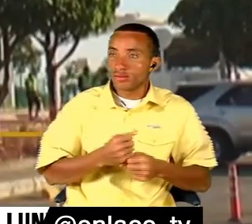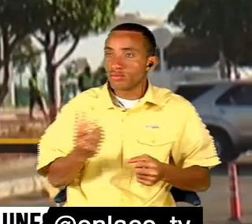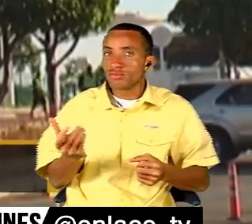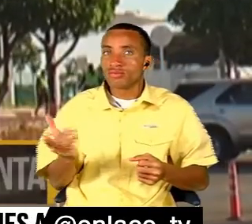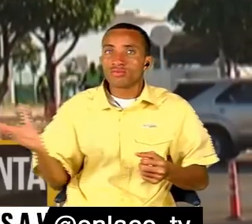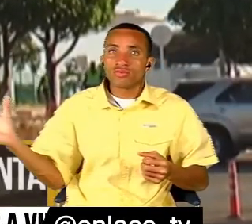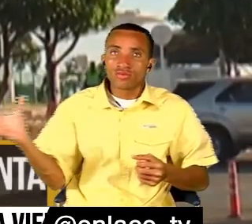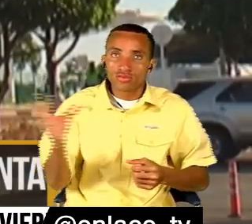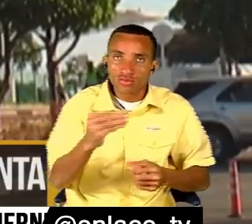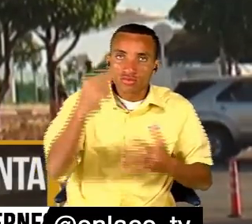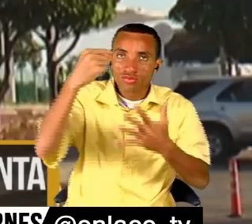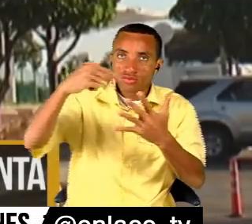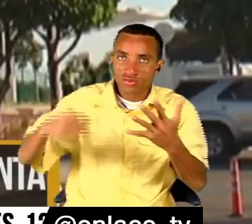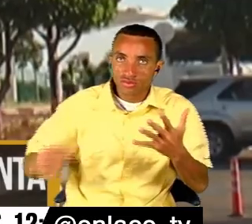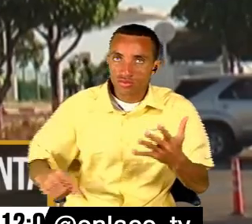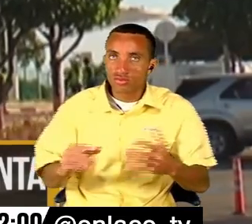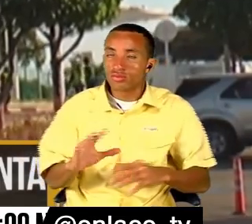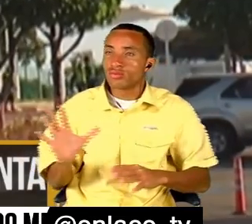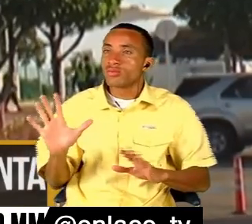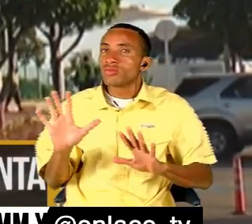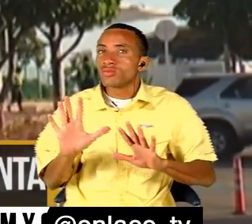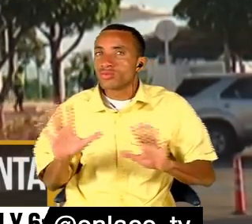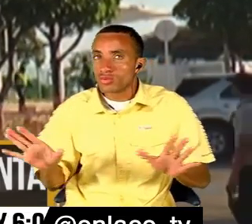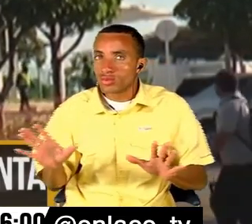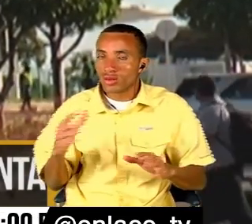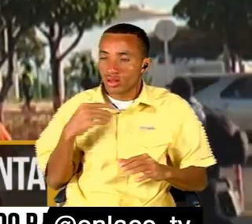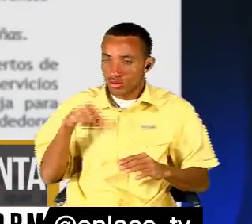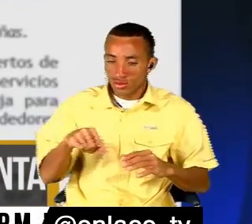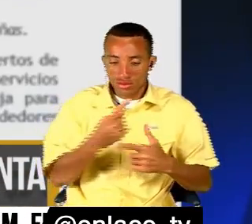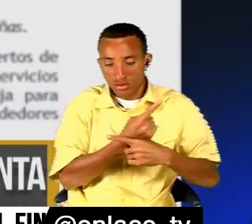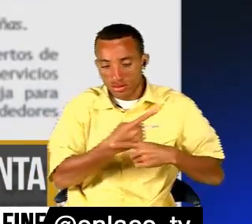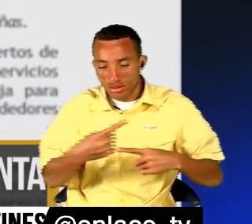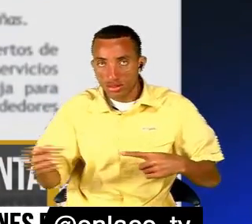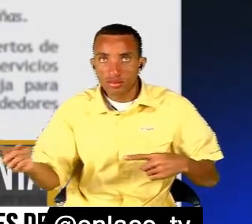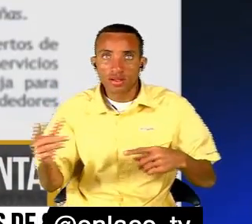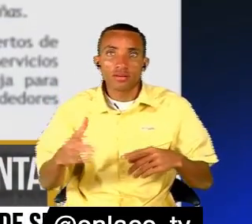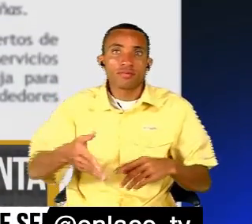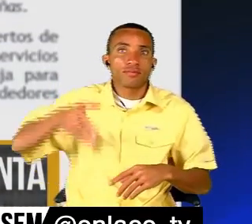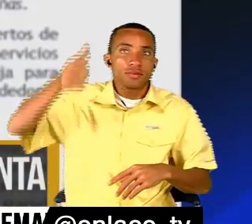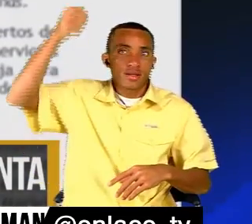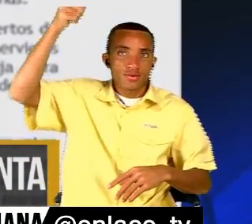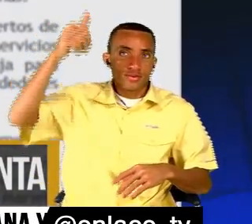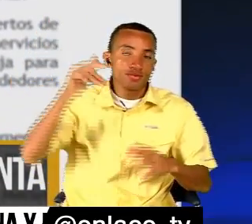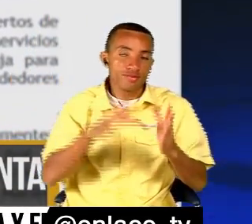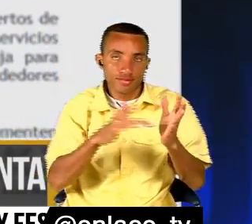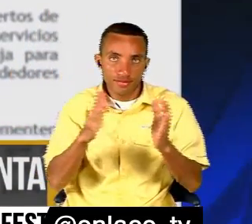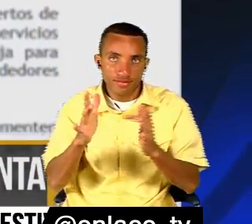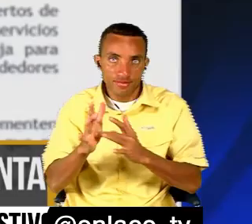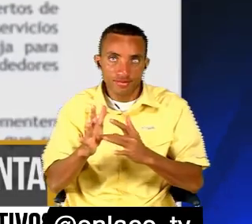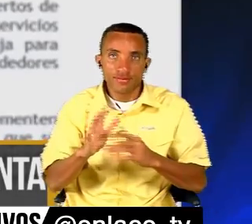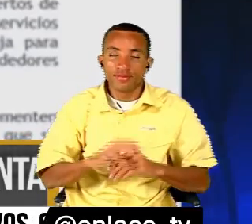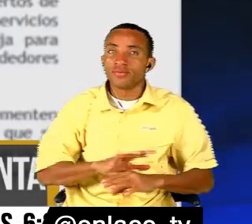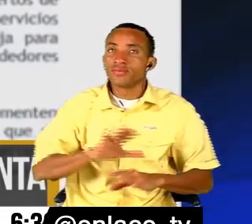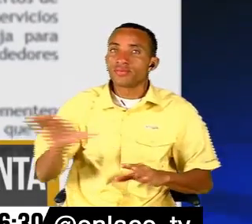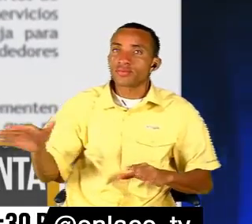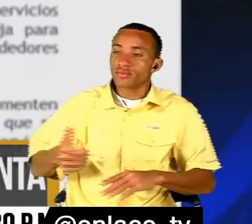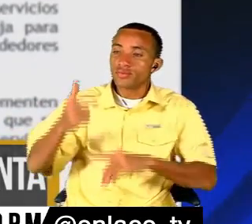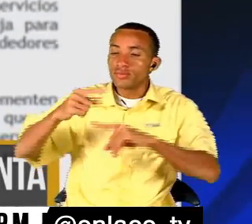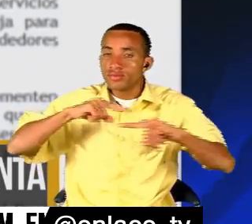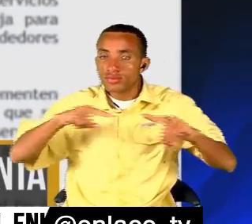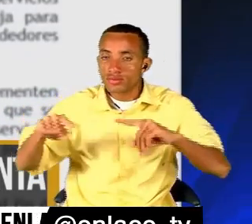pasajeros que aborden la ciudad y sus alrededores durante la Semana Mayor. En comunicado de prensa, la gerente de Aeropuertos del Oriente